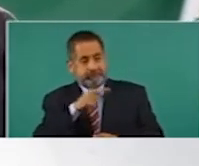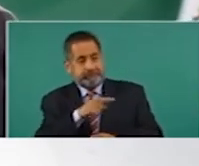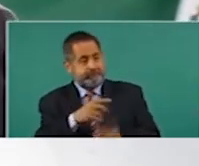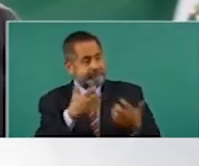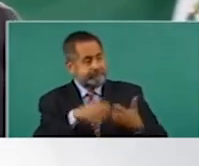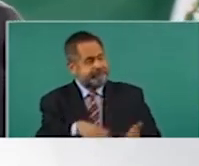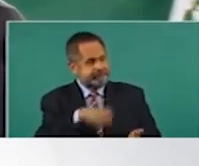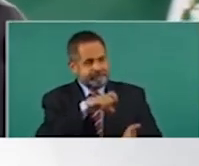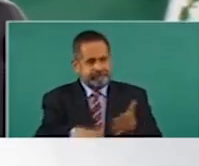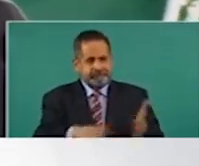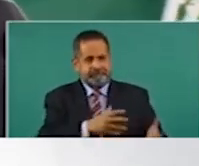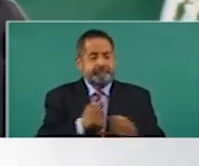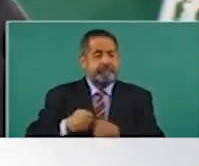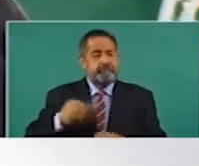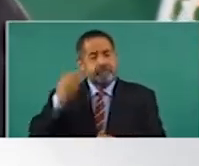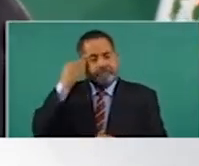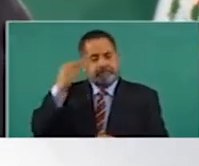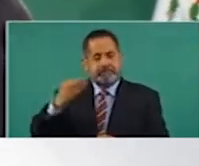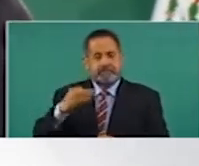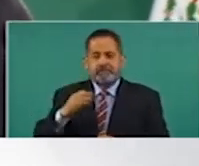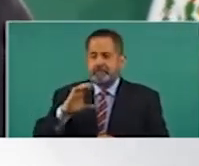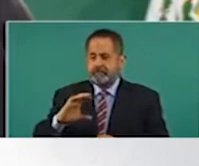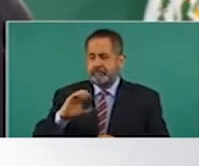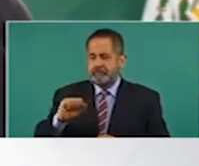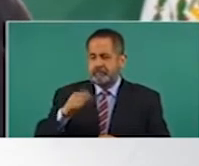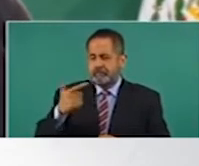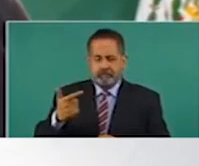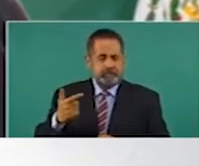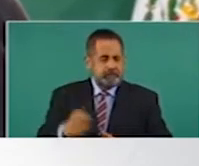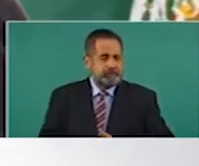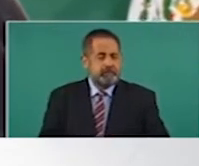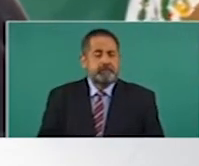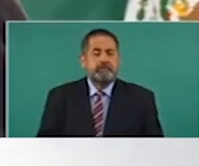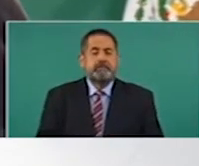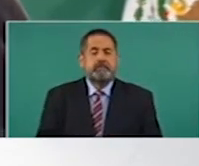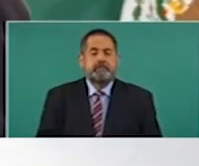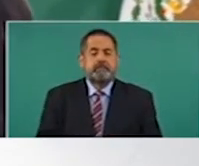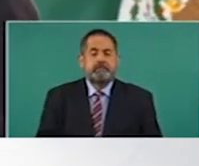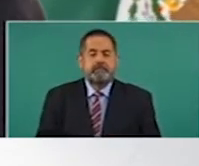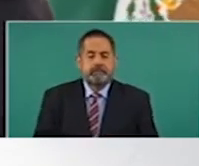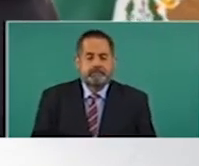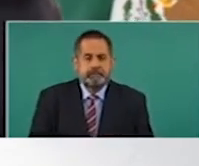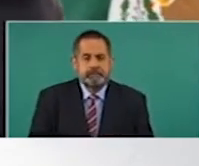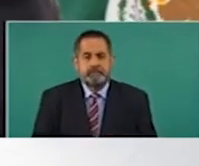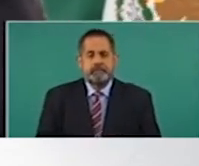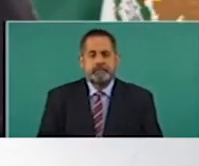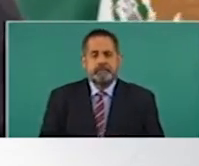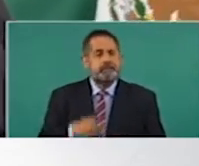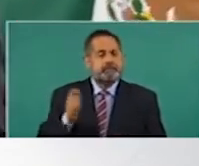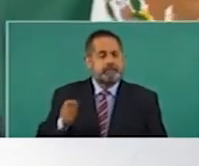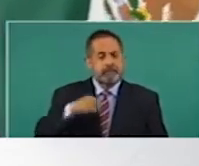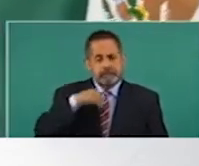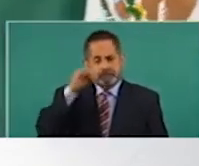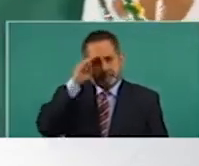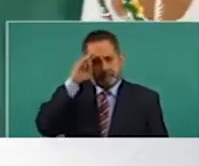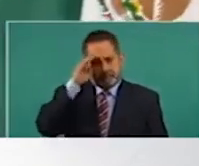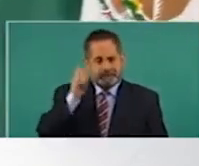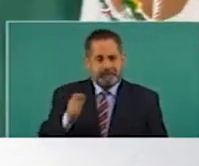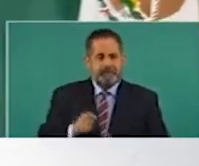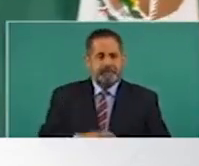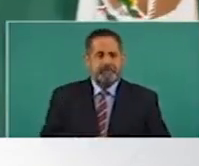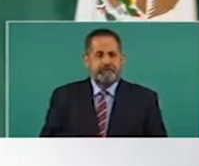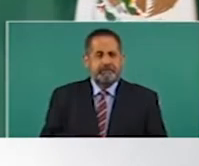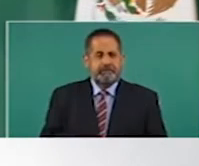Santiago, perpetrada el martes por la tarde. López Obrador aclaró que pese a que el crimen organizado está metido en los hechos,